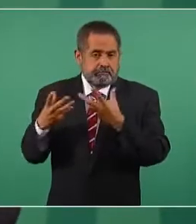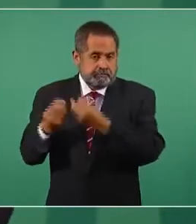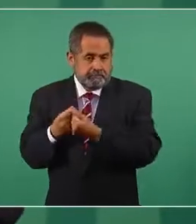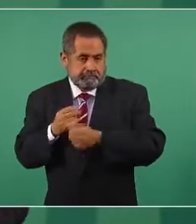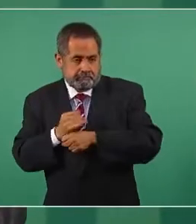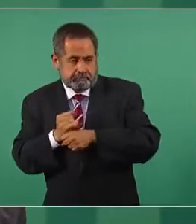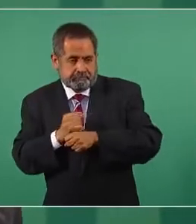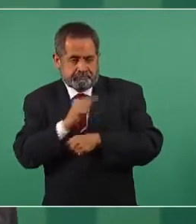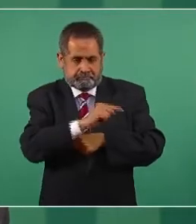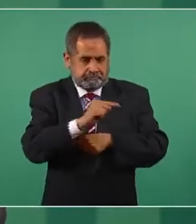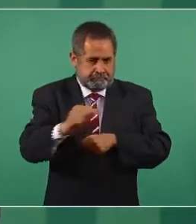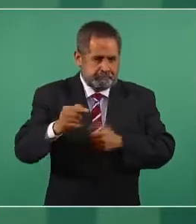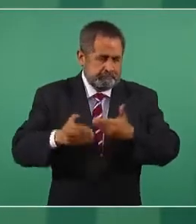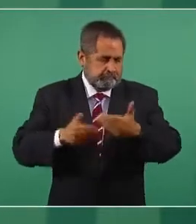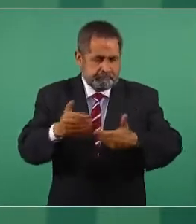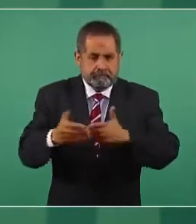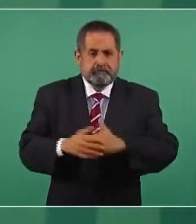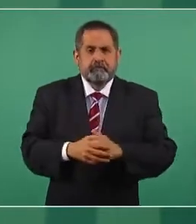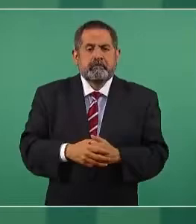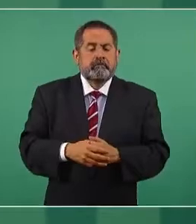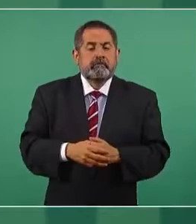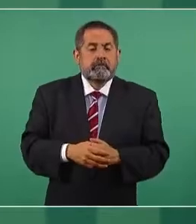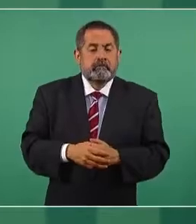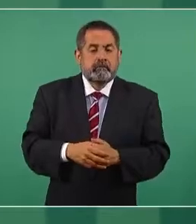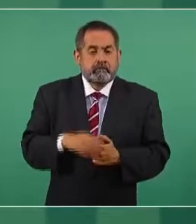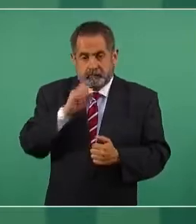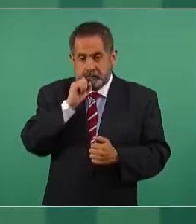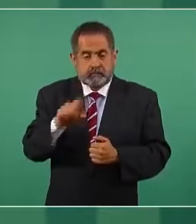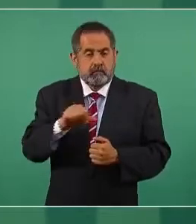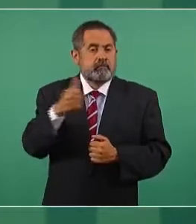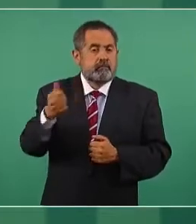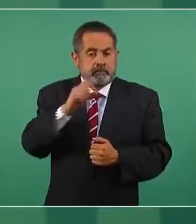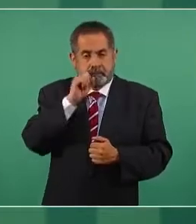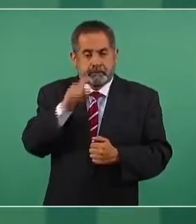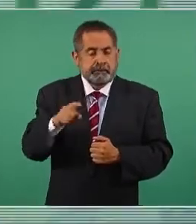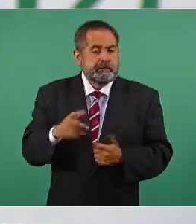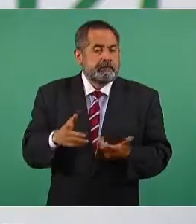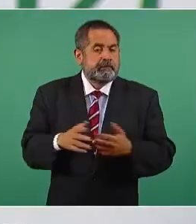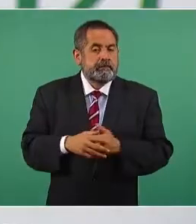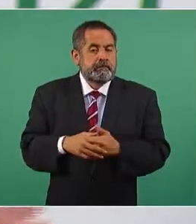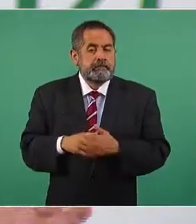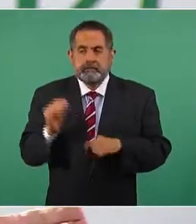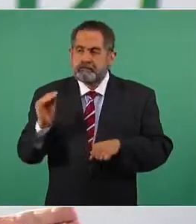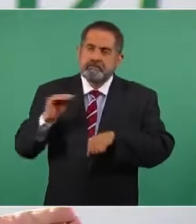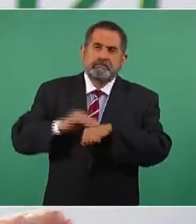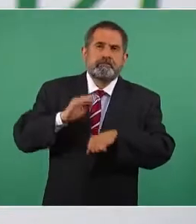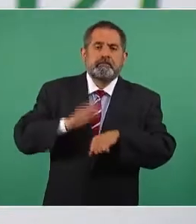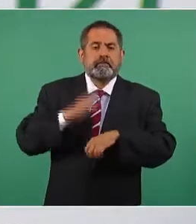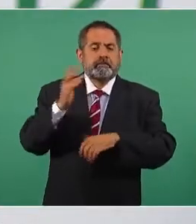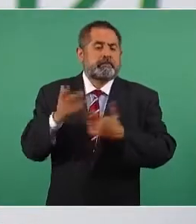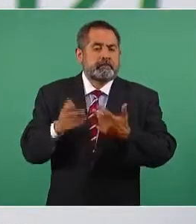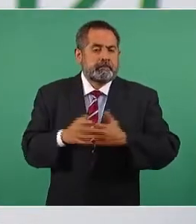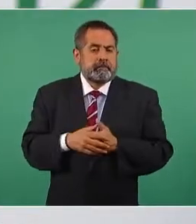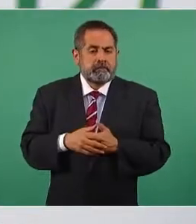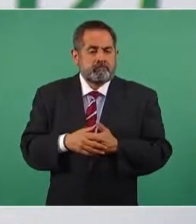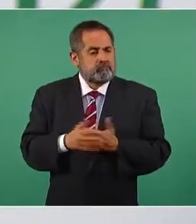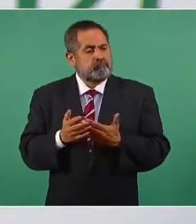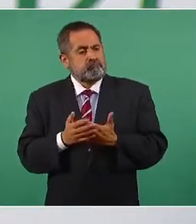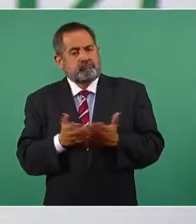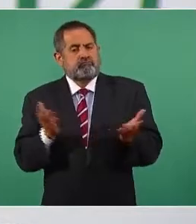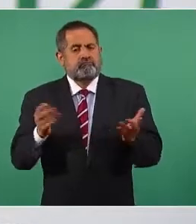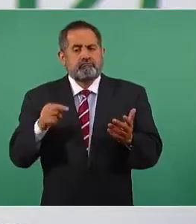con diferentes grados de avance. Luego, la otra cuestión que estamos haciendo es aumentar la